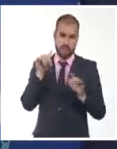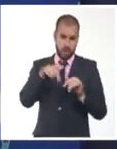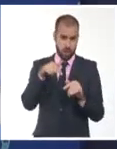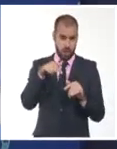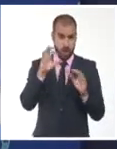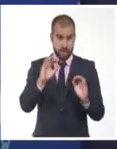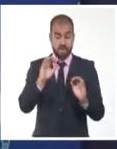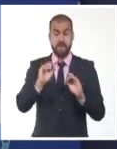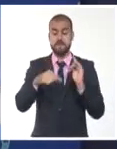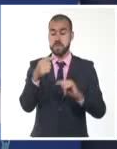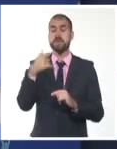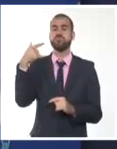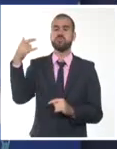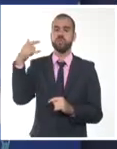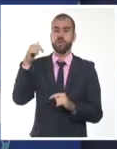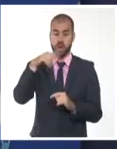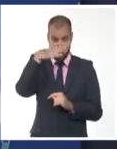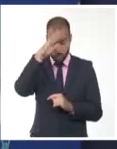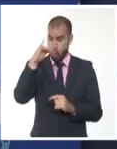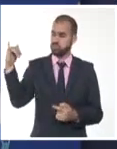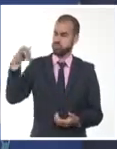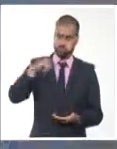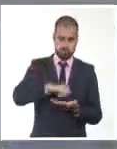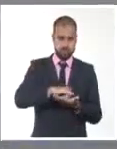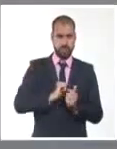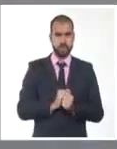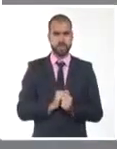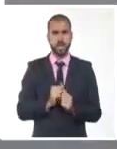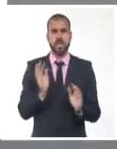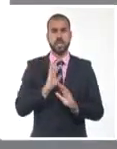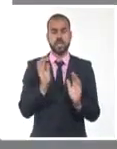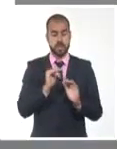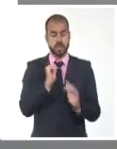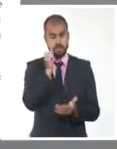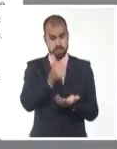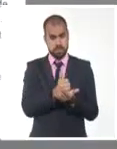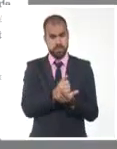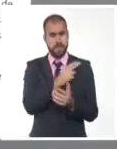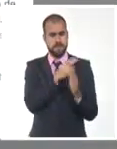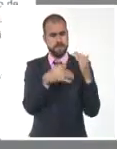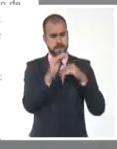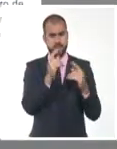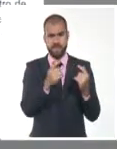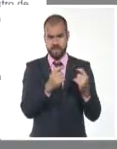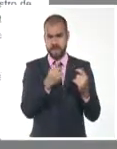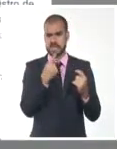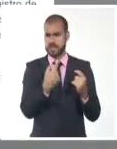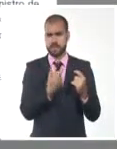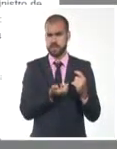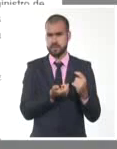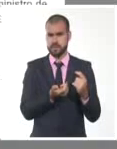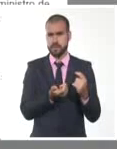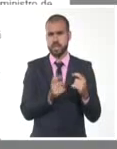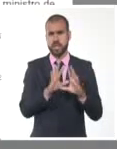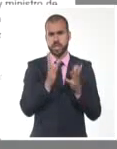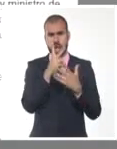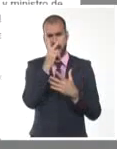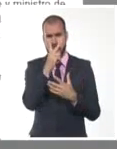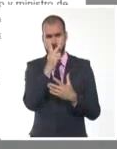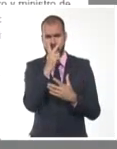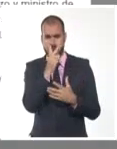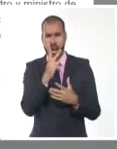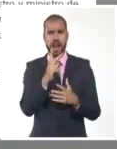el Ministerio de Relaciones Exteriores. Durante su estancia, el también ministro de Finanzas, Resiliencia, Asuntos